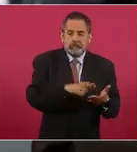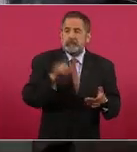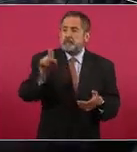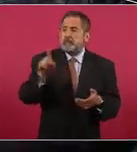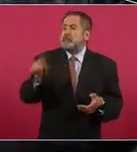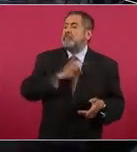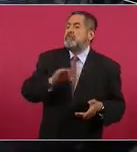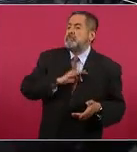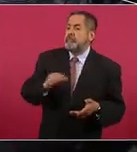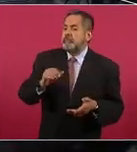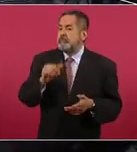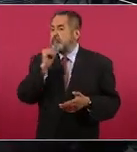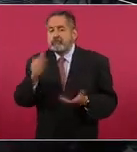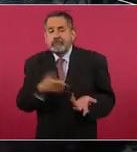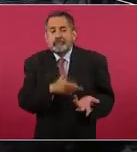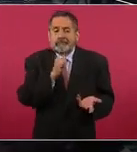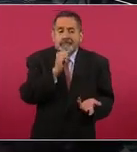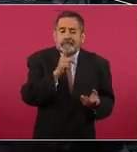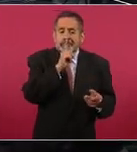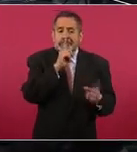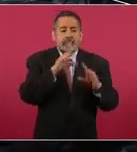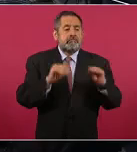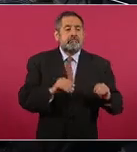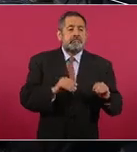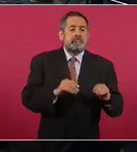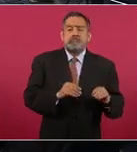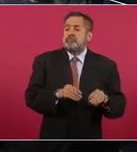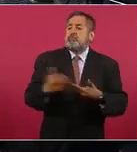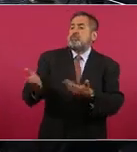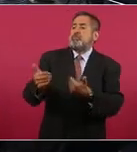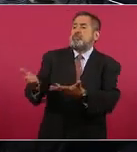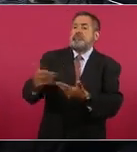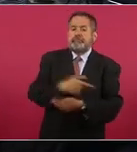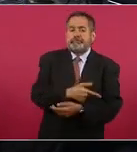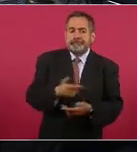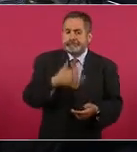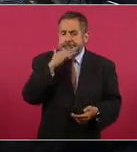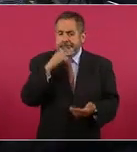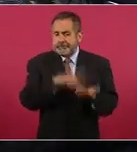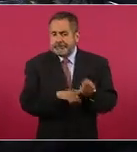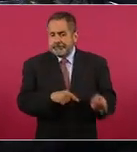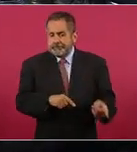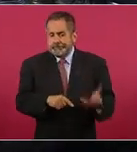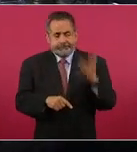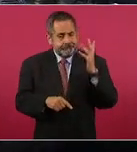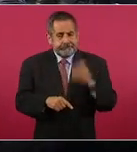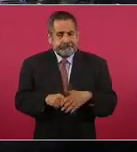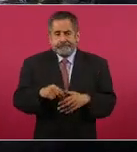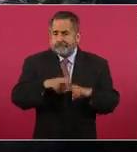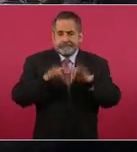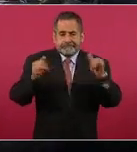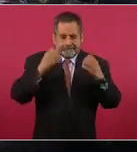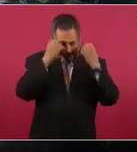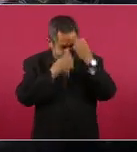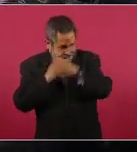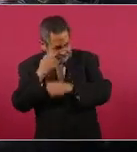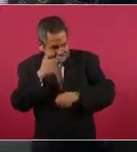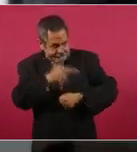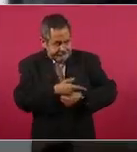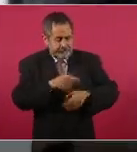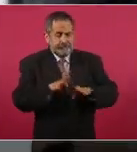consumida, nadie se lo está diciendo, y porque nadie la está analizando. Yo quisiera